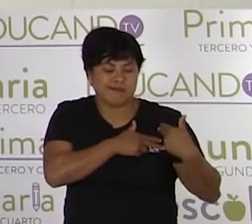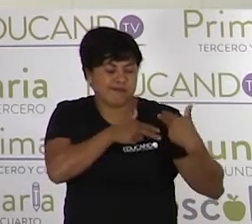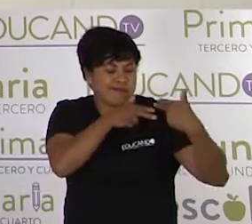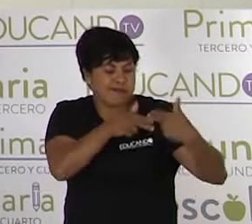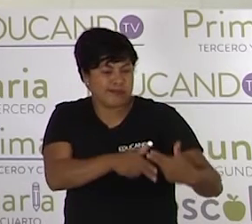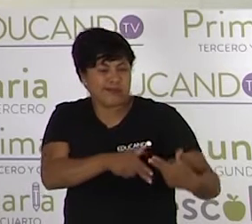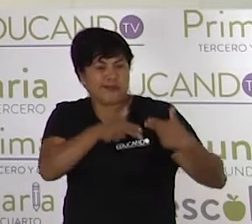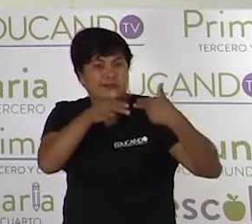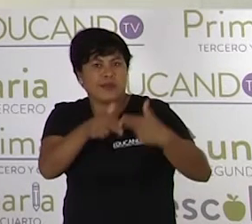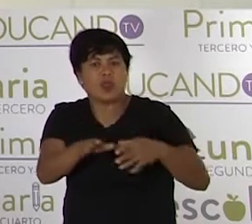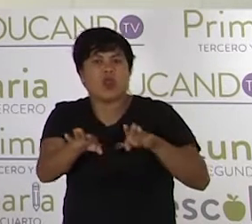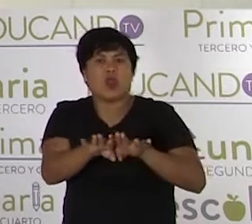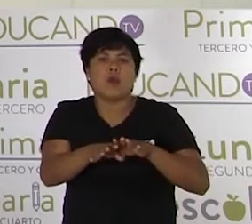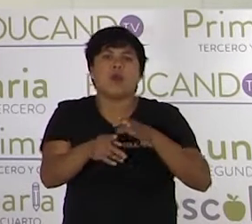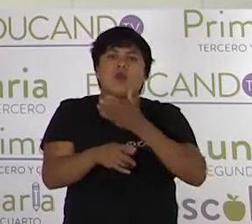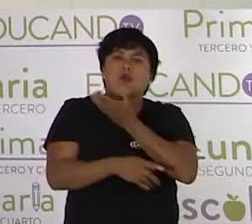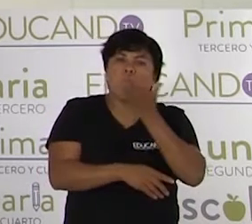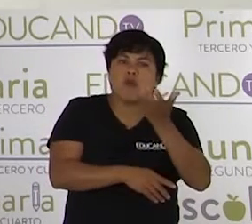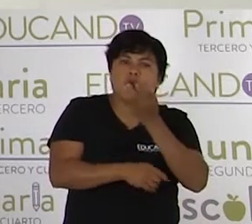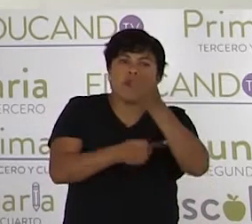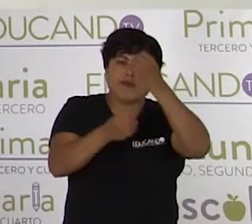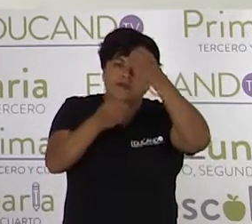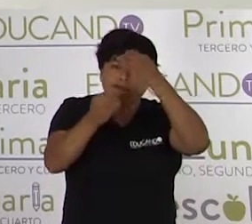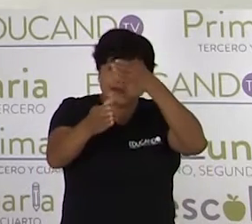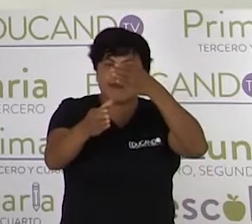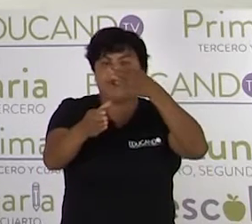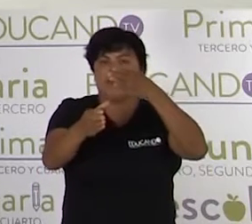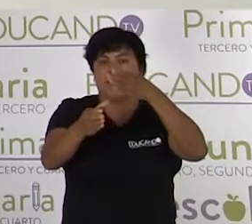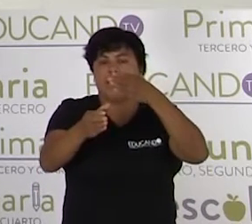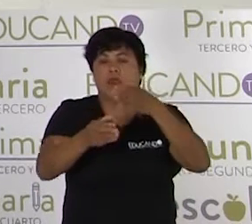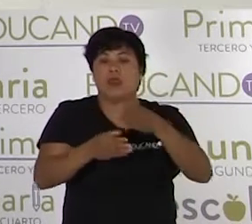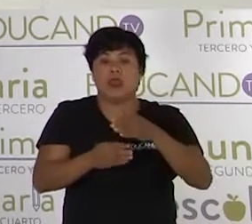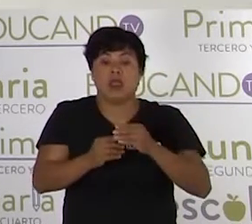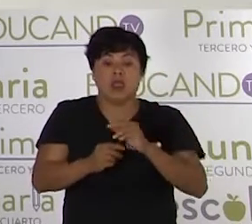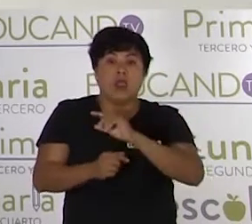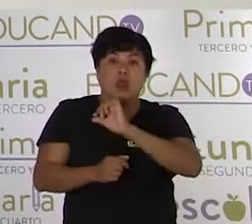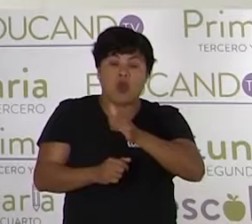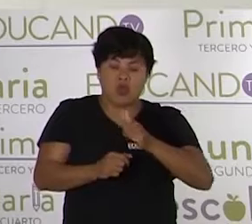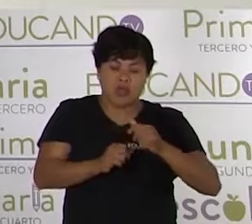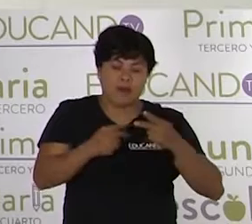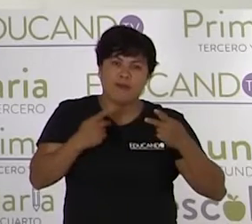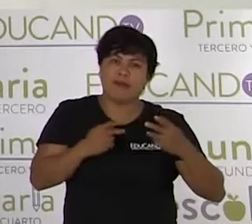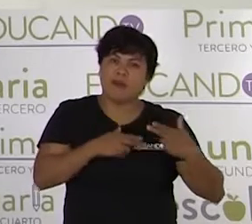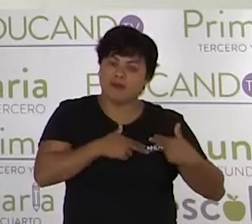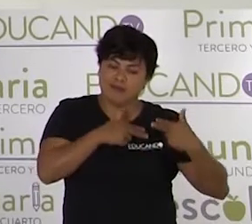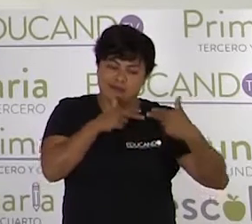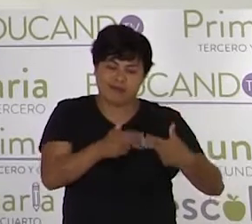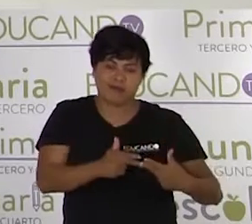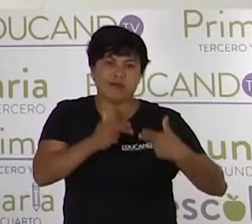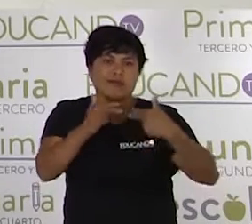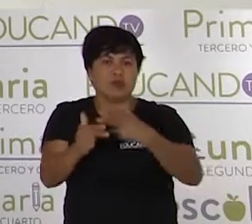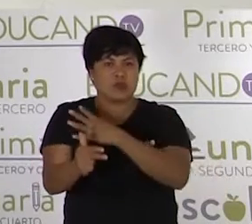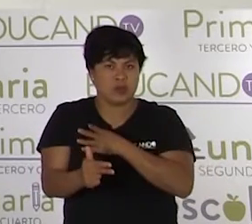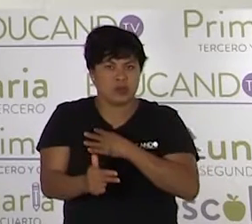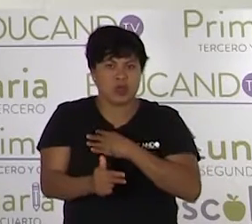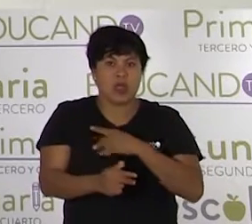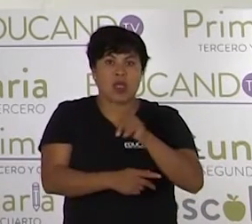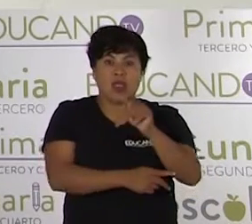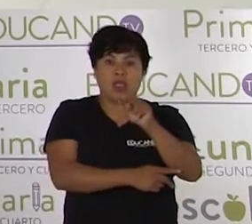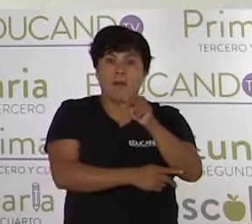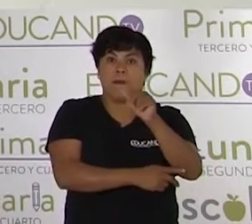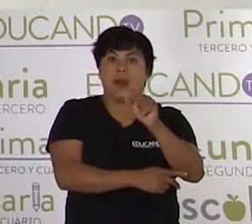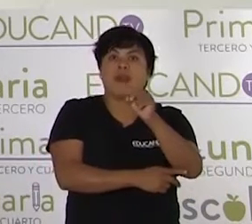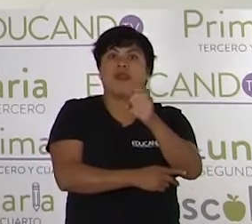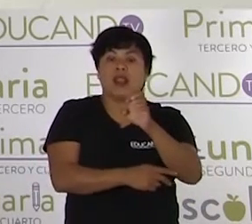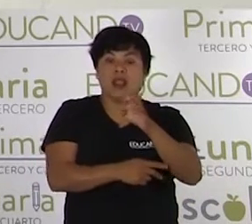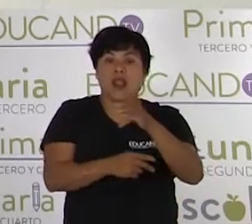leyendas, tradiciones y sabidurías a las siguientes generaciones. La trampa del